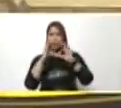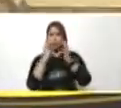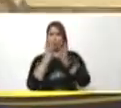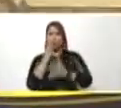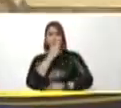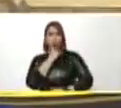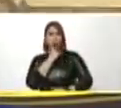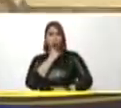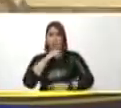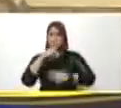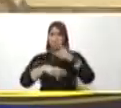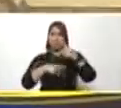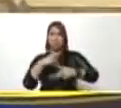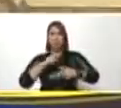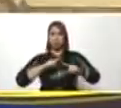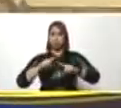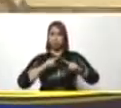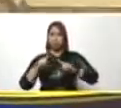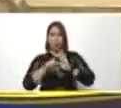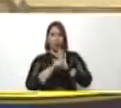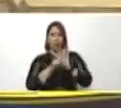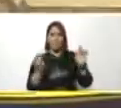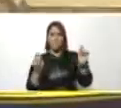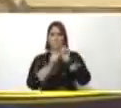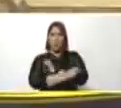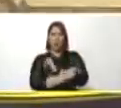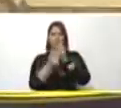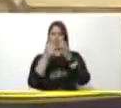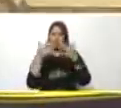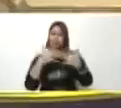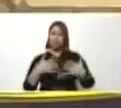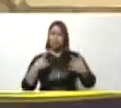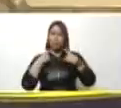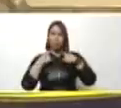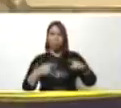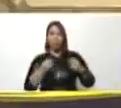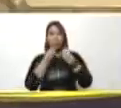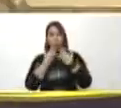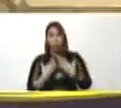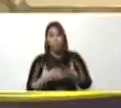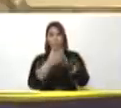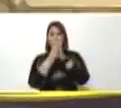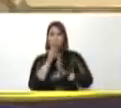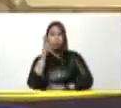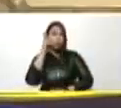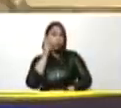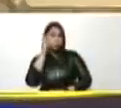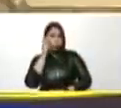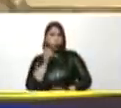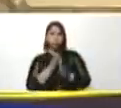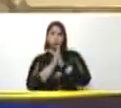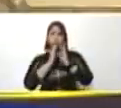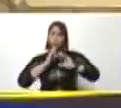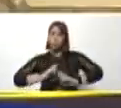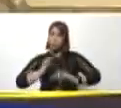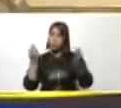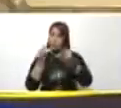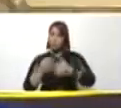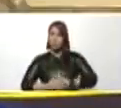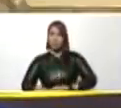tienes un plan de acción, la ley se te transforma en letra muerta. Bueno, Tarek, escucha el mensaje y contesta a tiempo como siempre lo